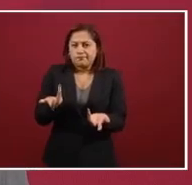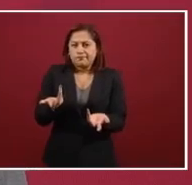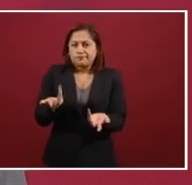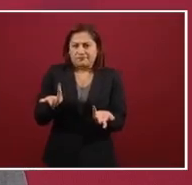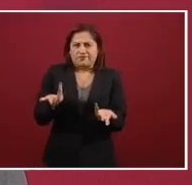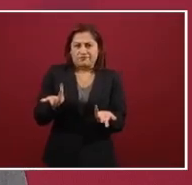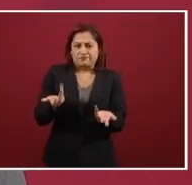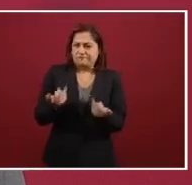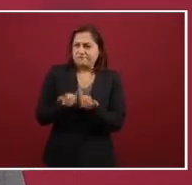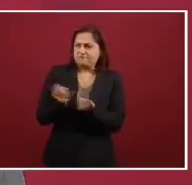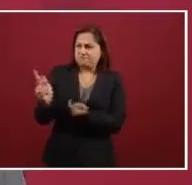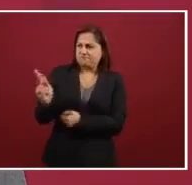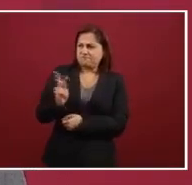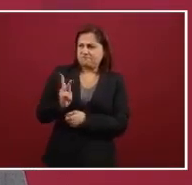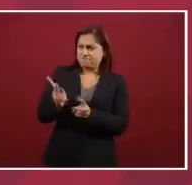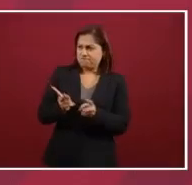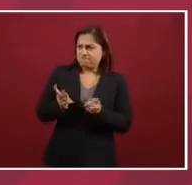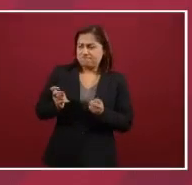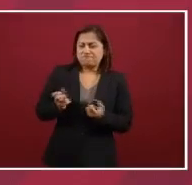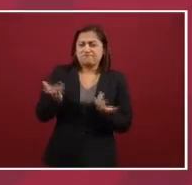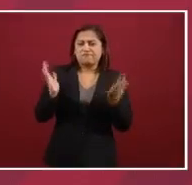Entonces, que ya no haya